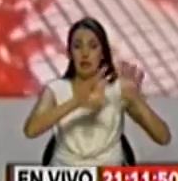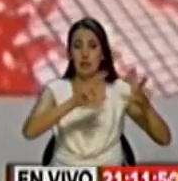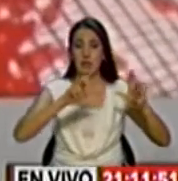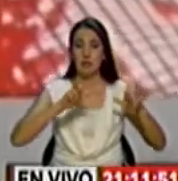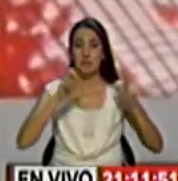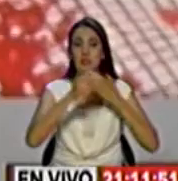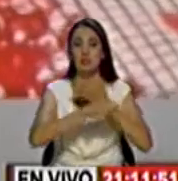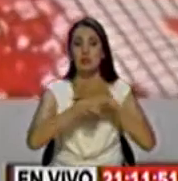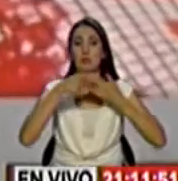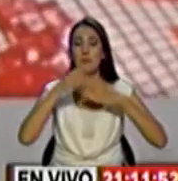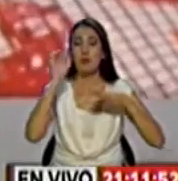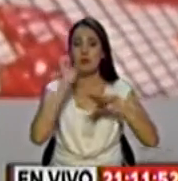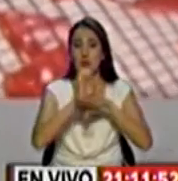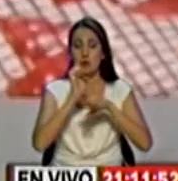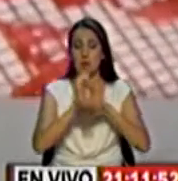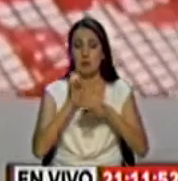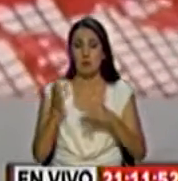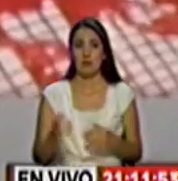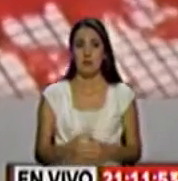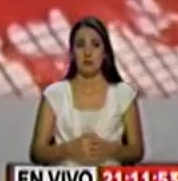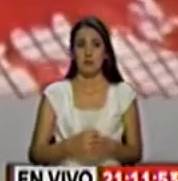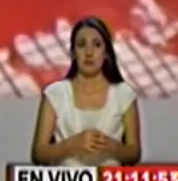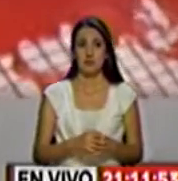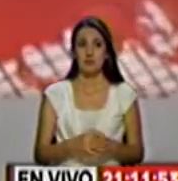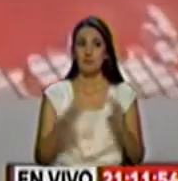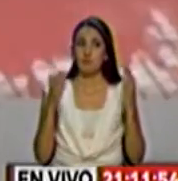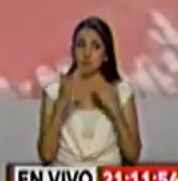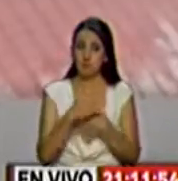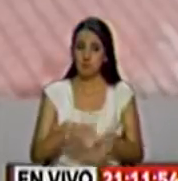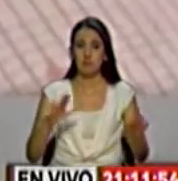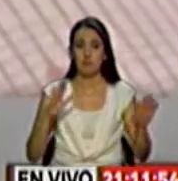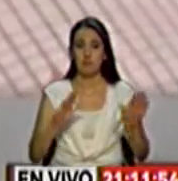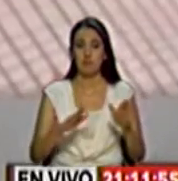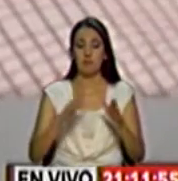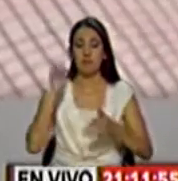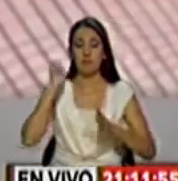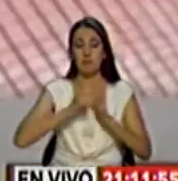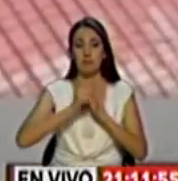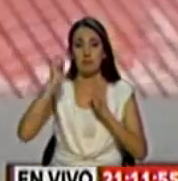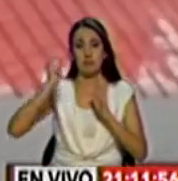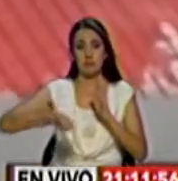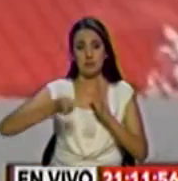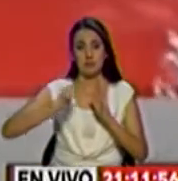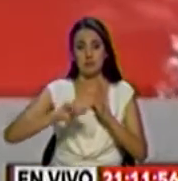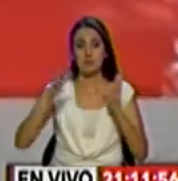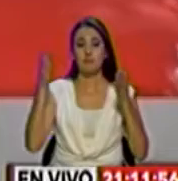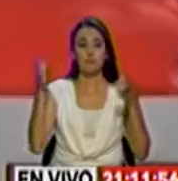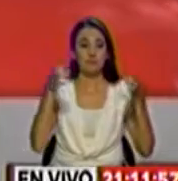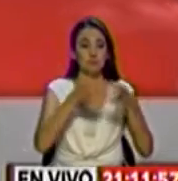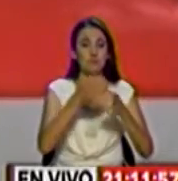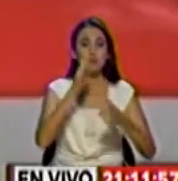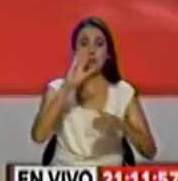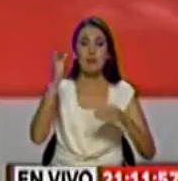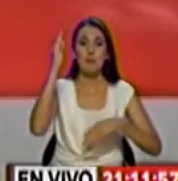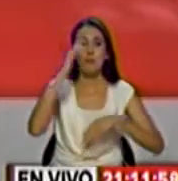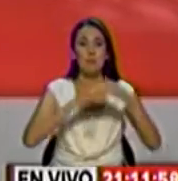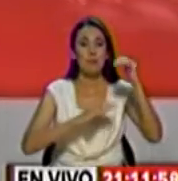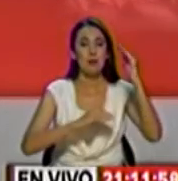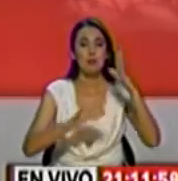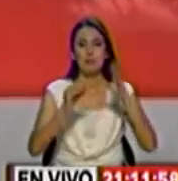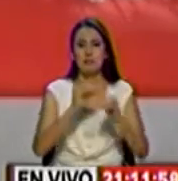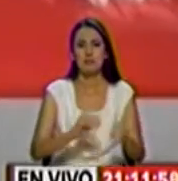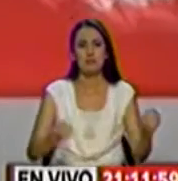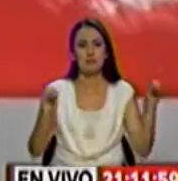de corrupción descubiertos en Petroecuador. Al finalizar la audiencia de casación, el tribunal aumentó los montos por concepto